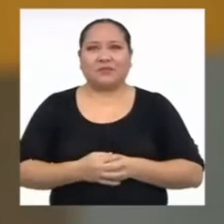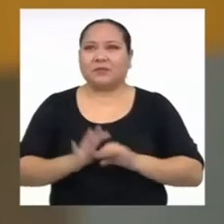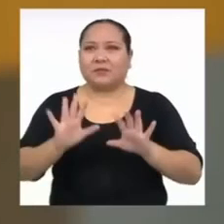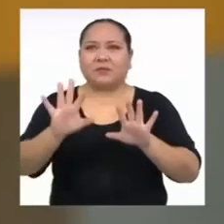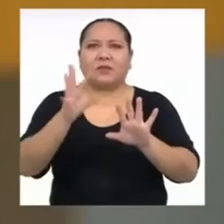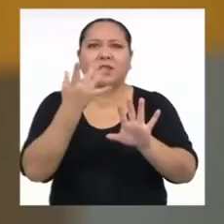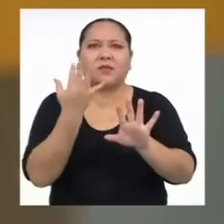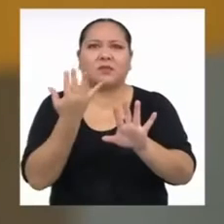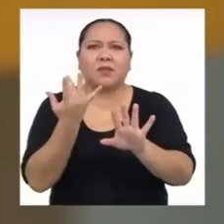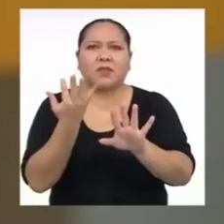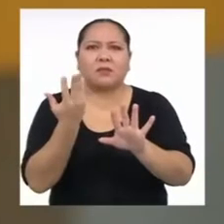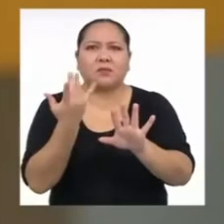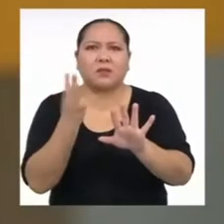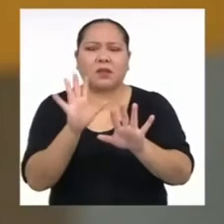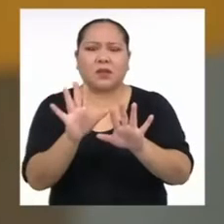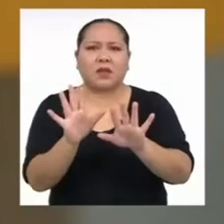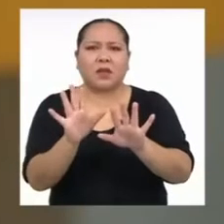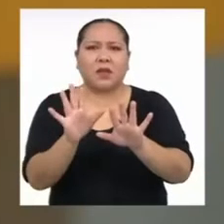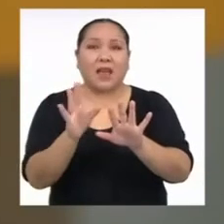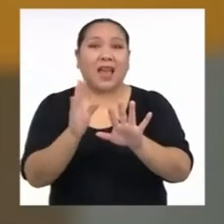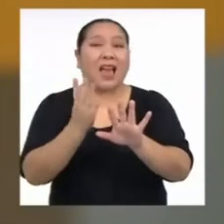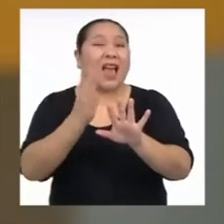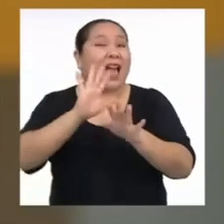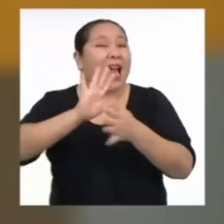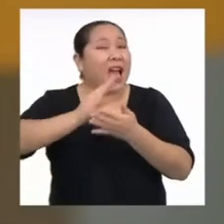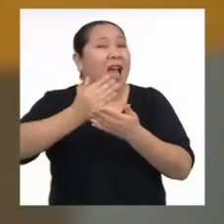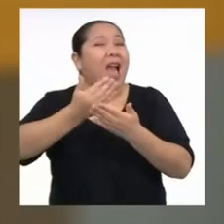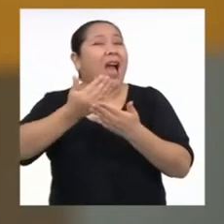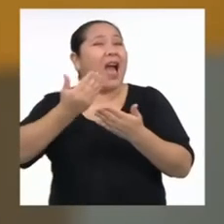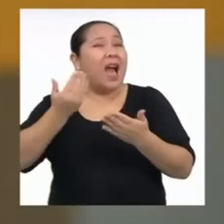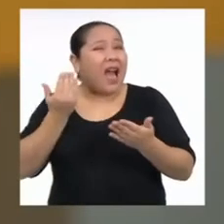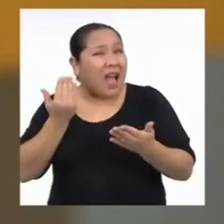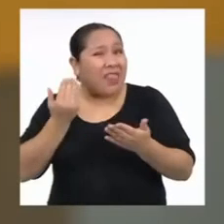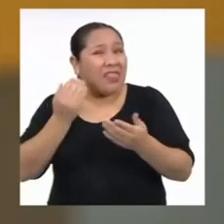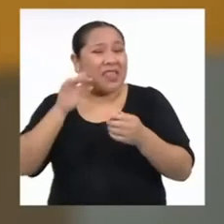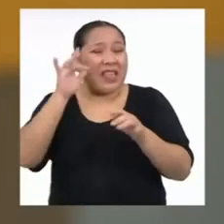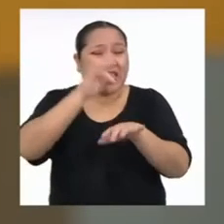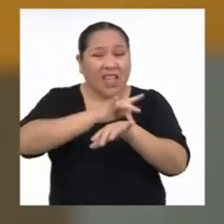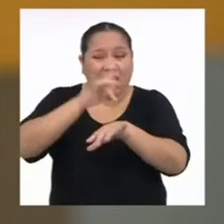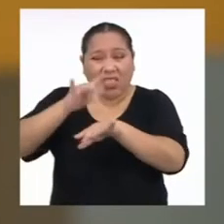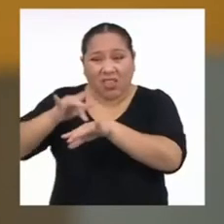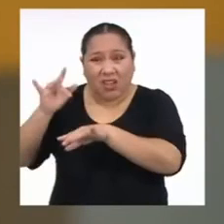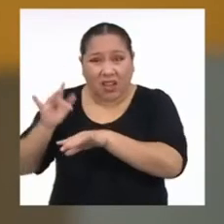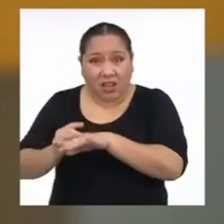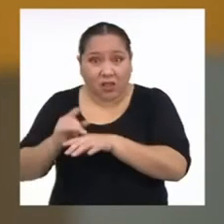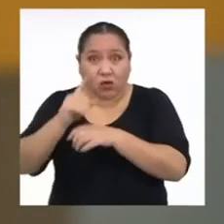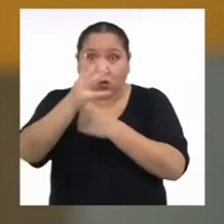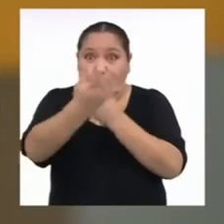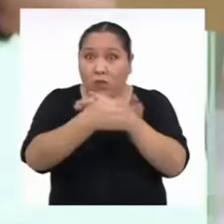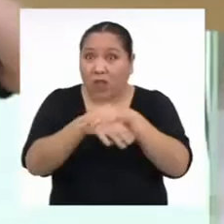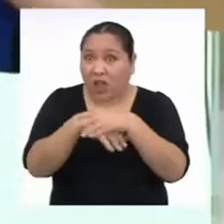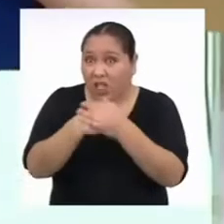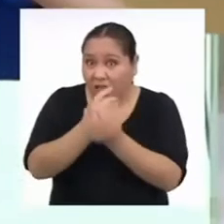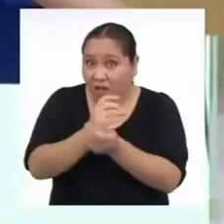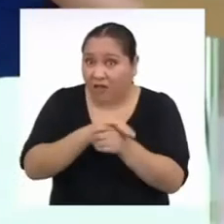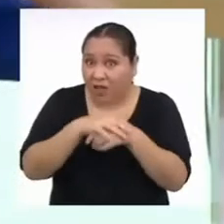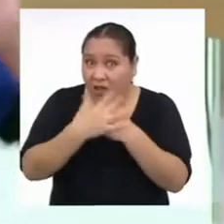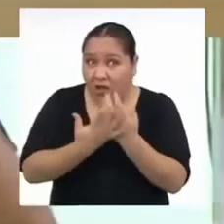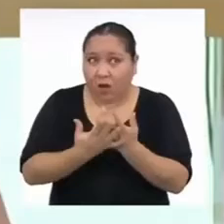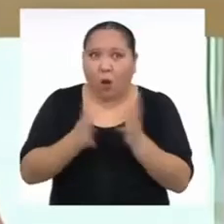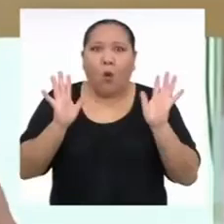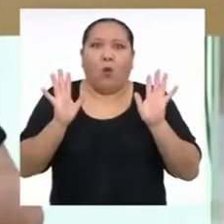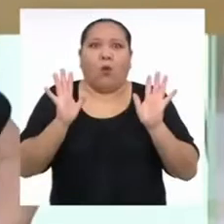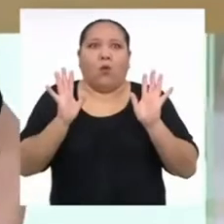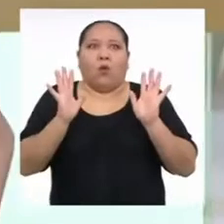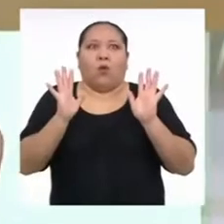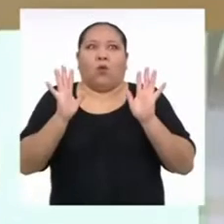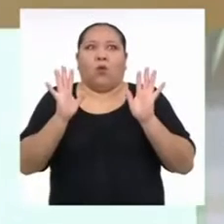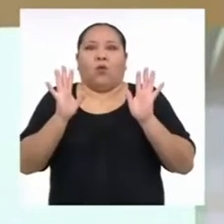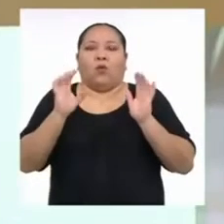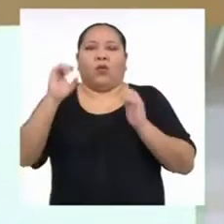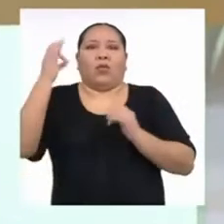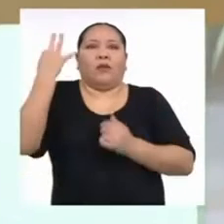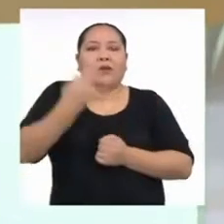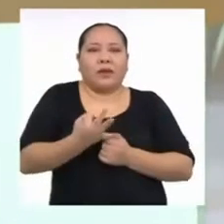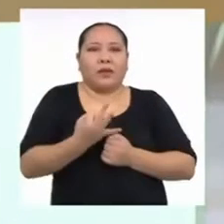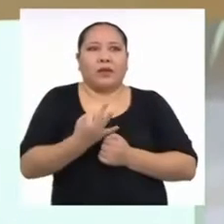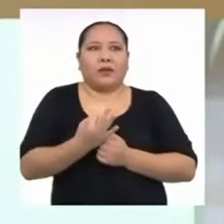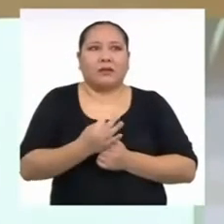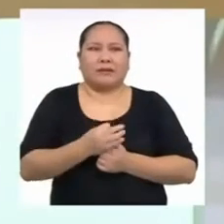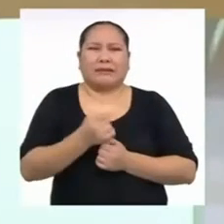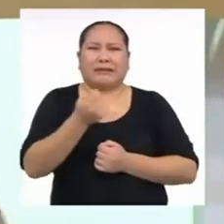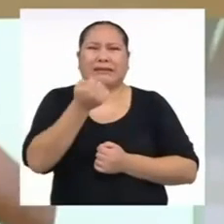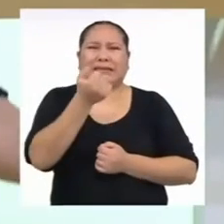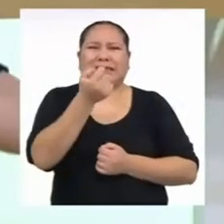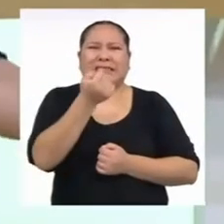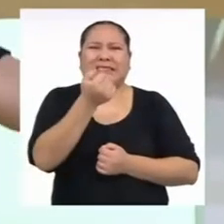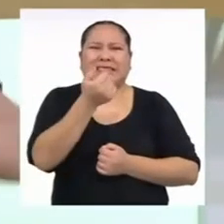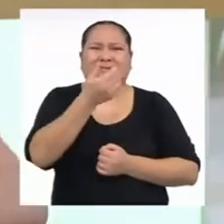¡Espera, espera! Antes de tocar algo, ¿te has desinfectado las manos? ¡Uy! Es verdad,